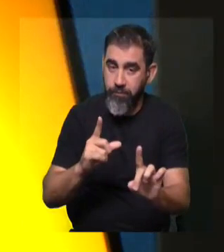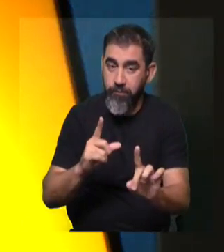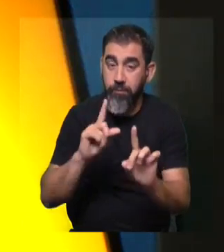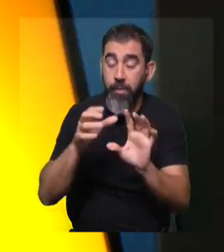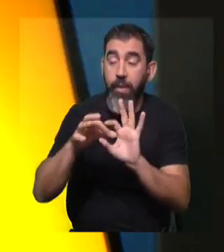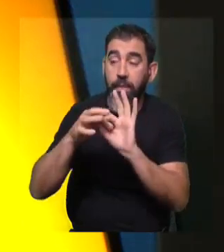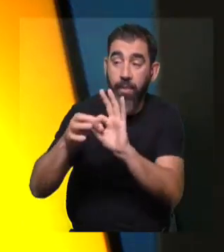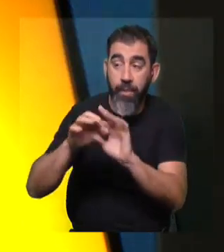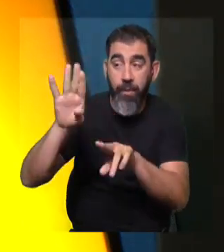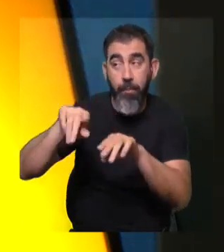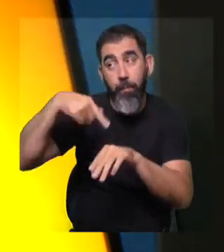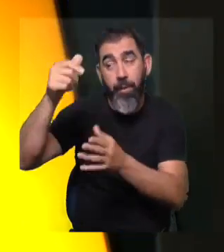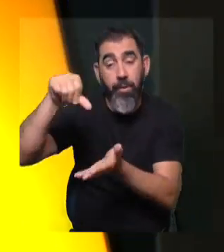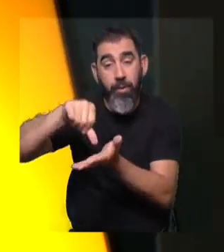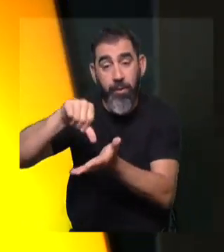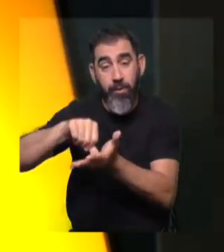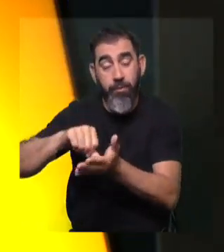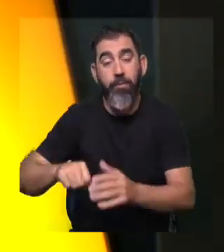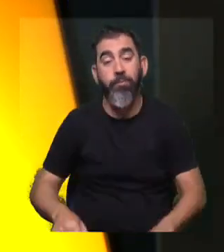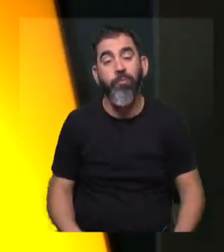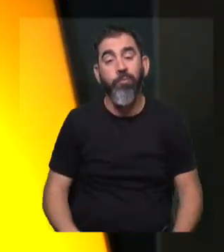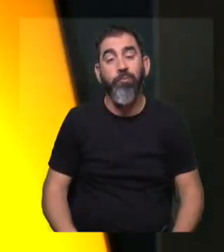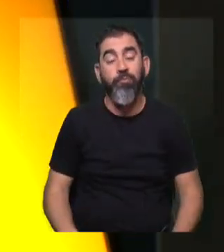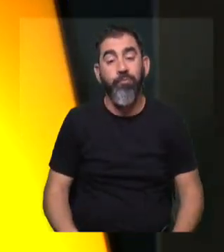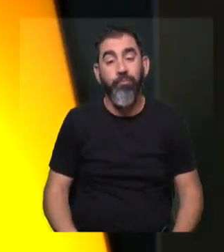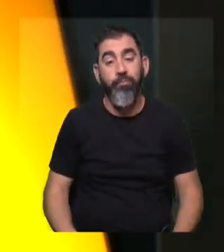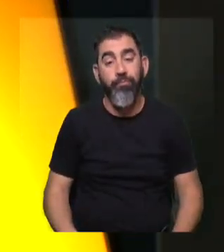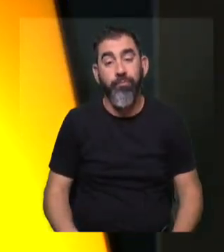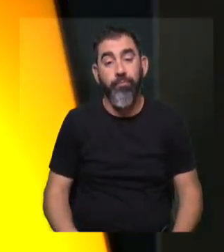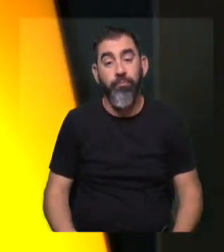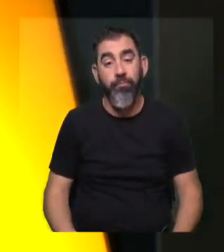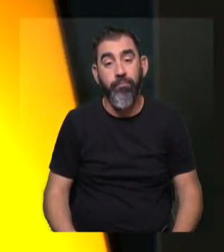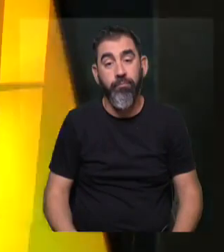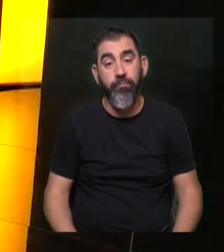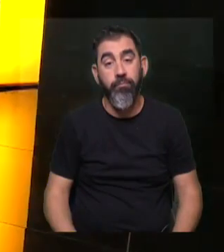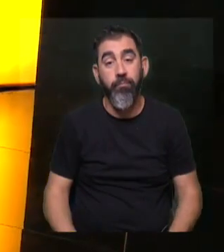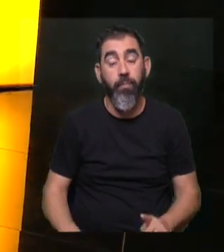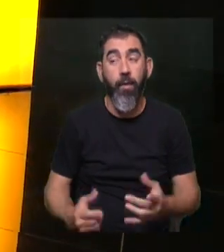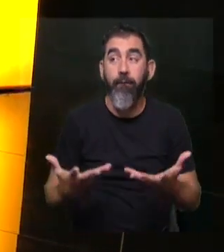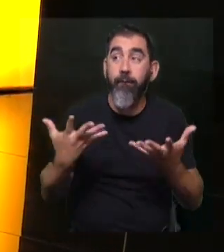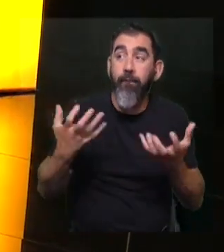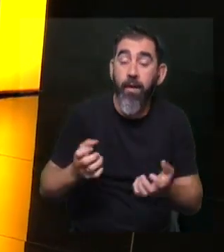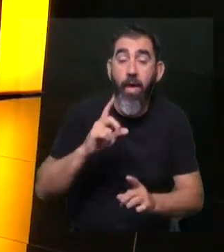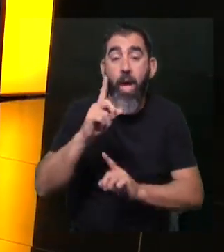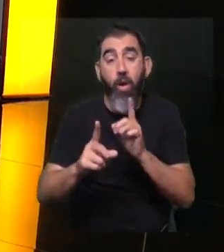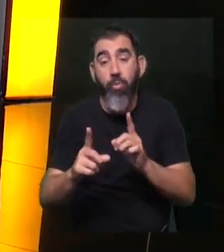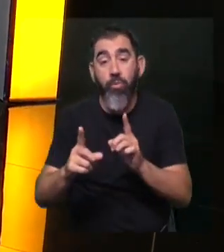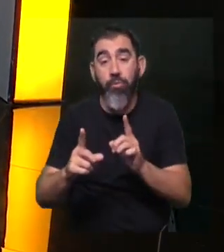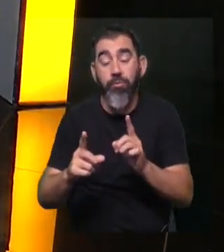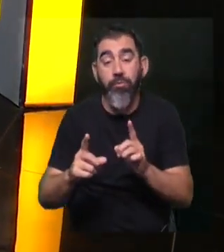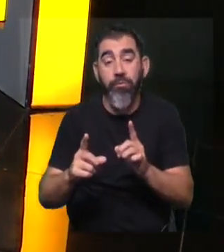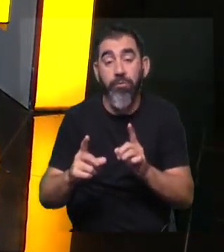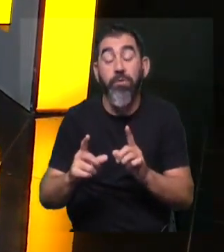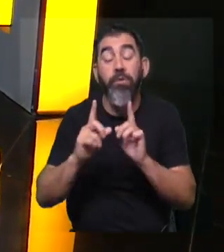depende de fuentes externas. Y sobre todo porque más allá de las ganas que las fuentes externas tengan de darnos,